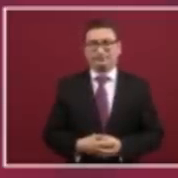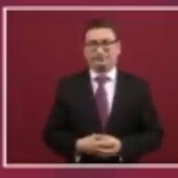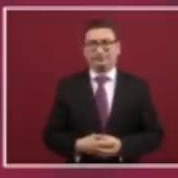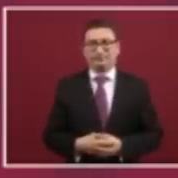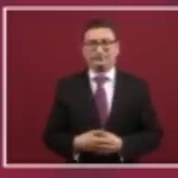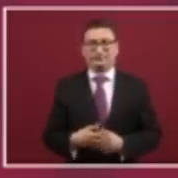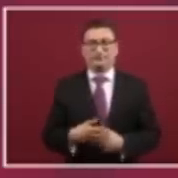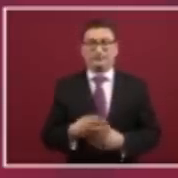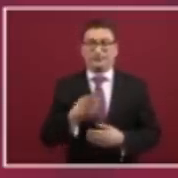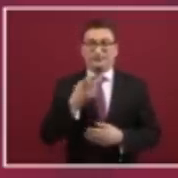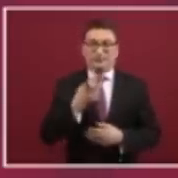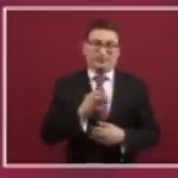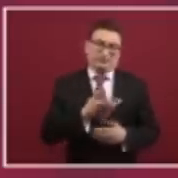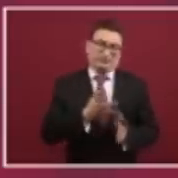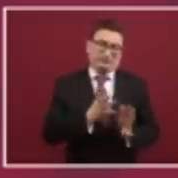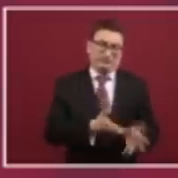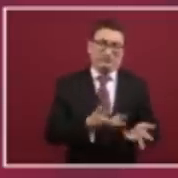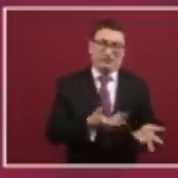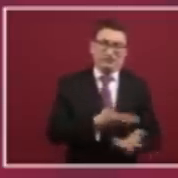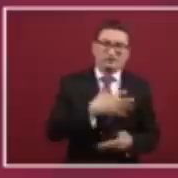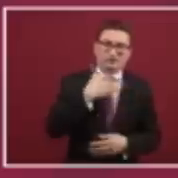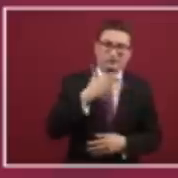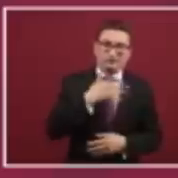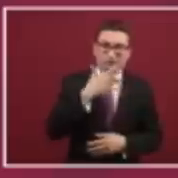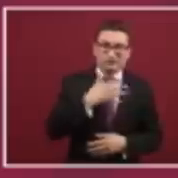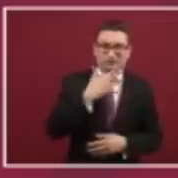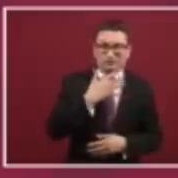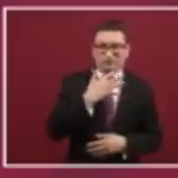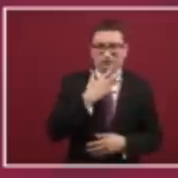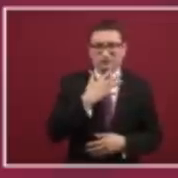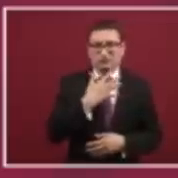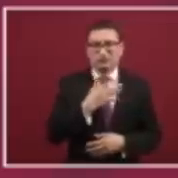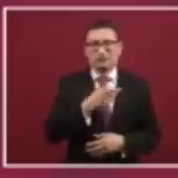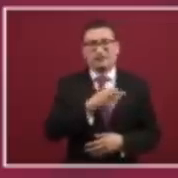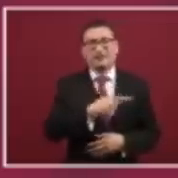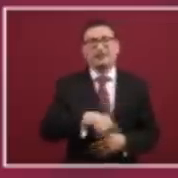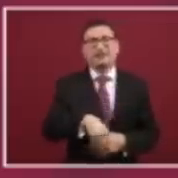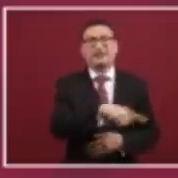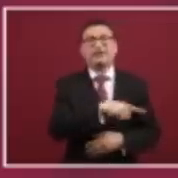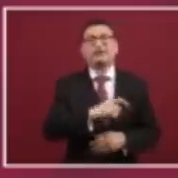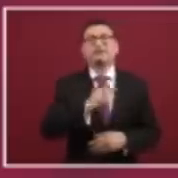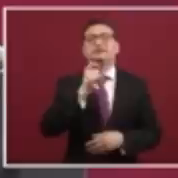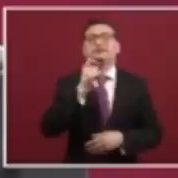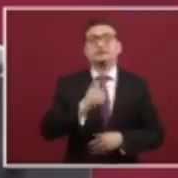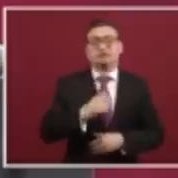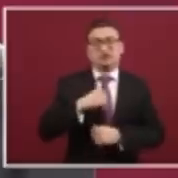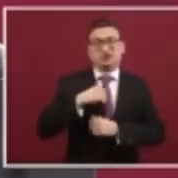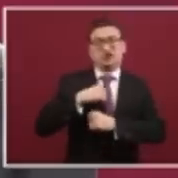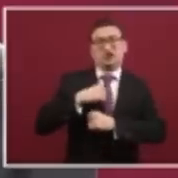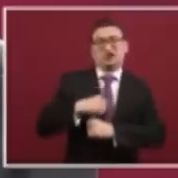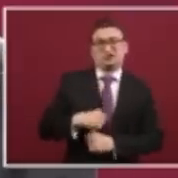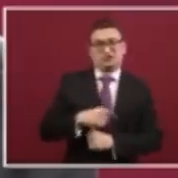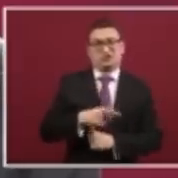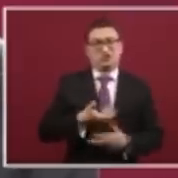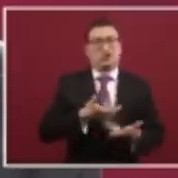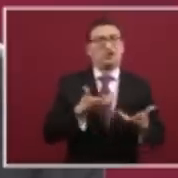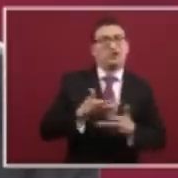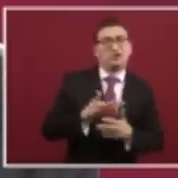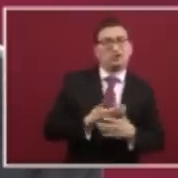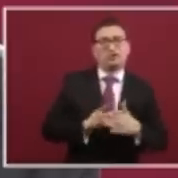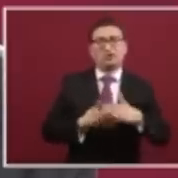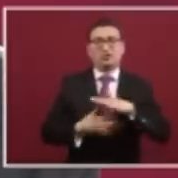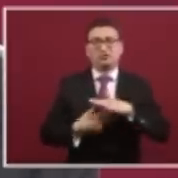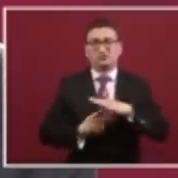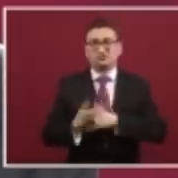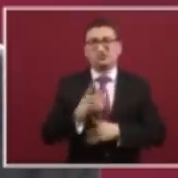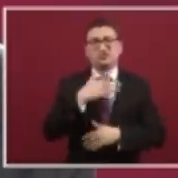estamos hablando de la corrupción o de los delincuentes de cuello blanco. Porque otra de las